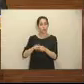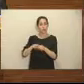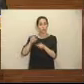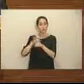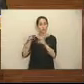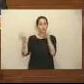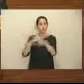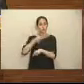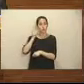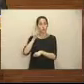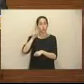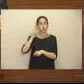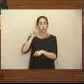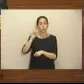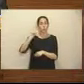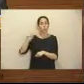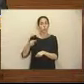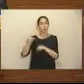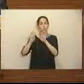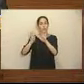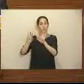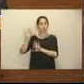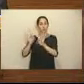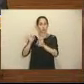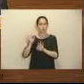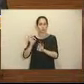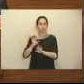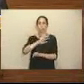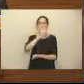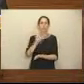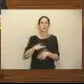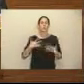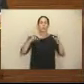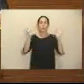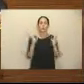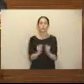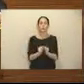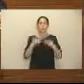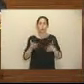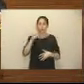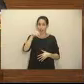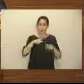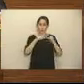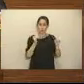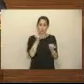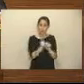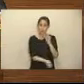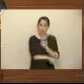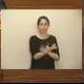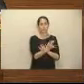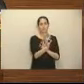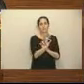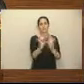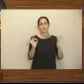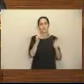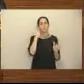un 0,88%. Por lo tanto, yo creo que la conclusión es que no estamos generando empleo neto en Asturias y eso